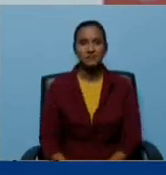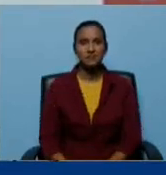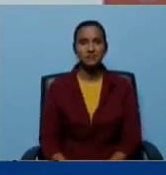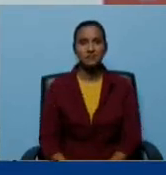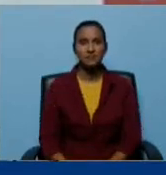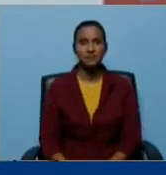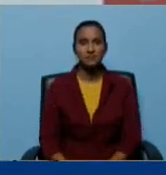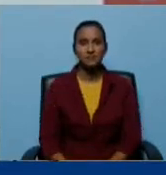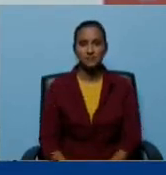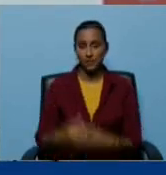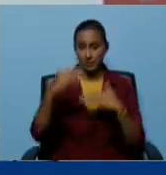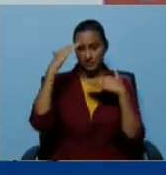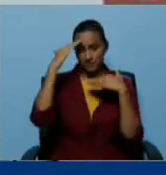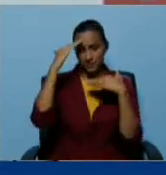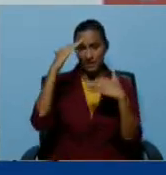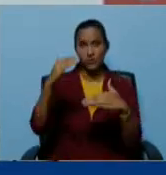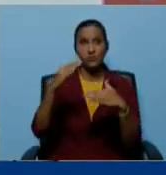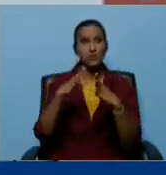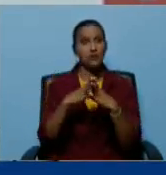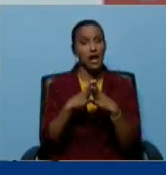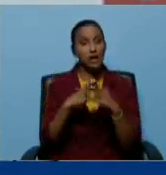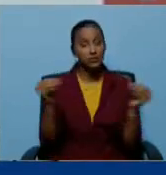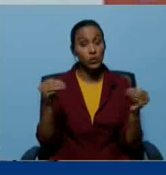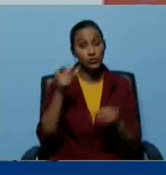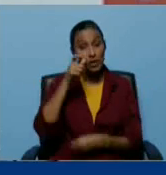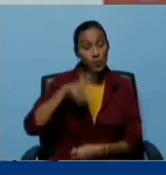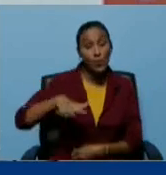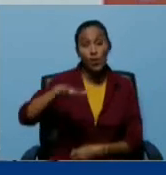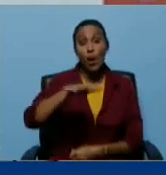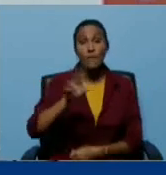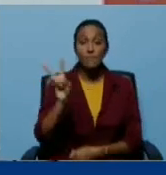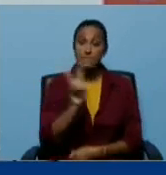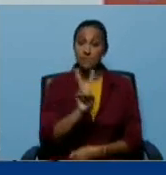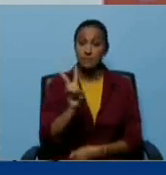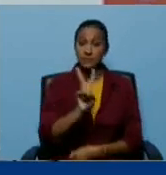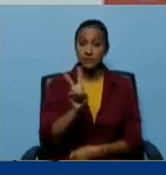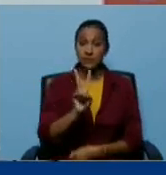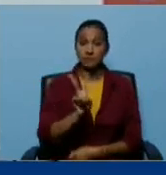Un saludo a todo el pueblo de Venezuela.